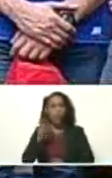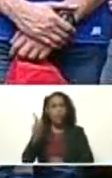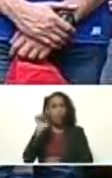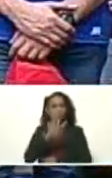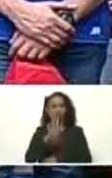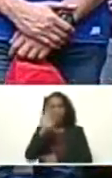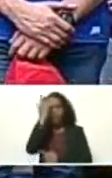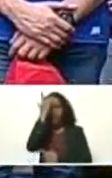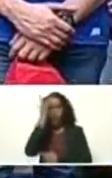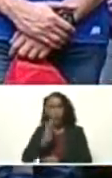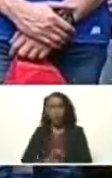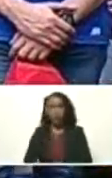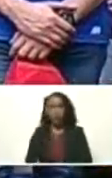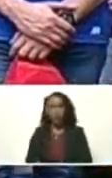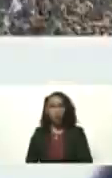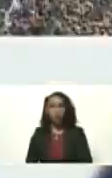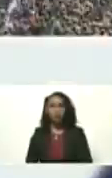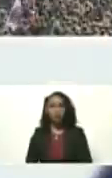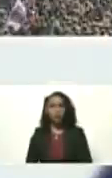de febrero